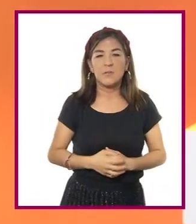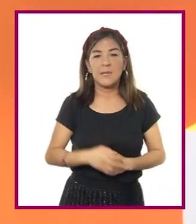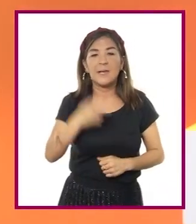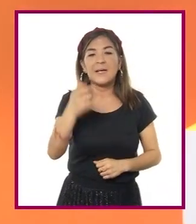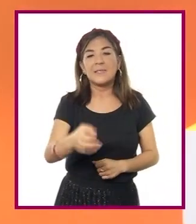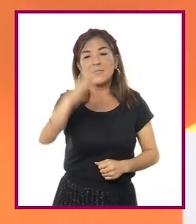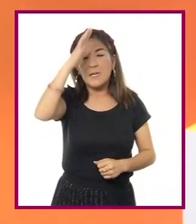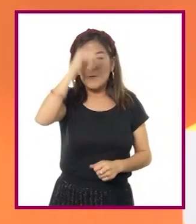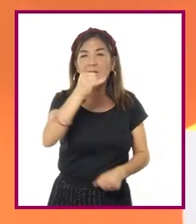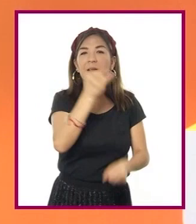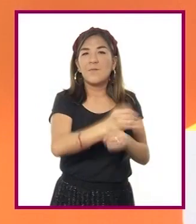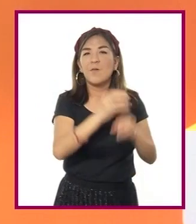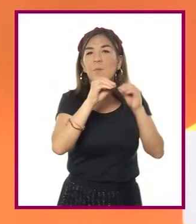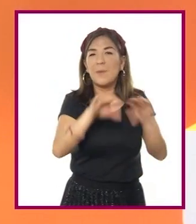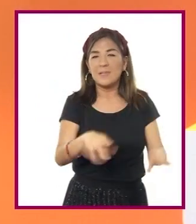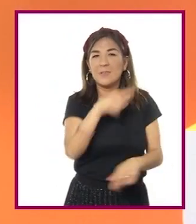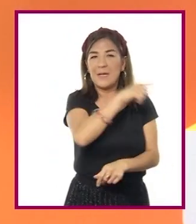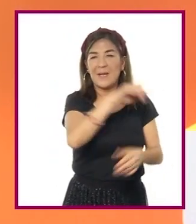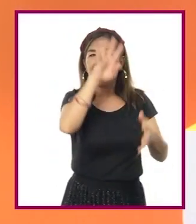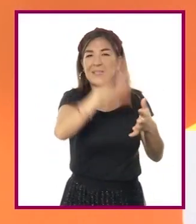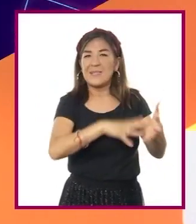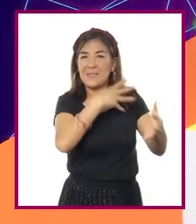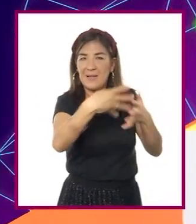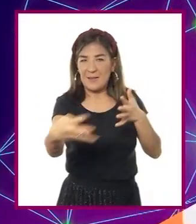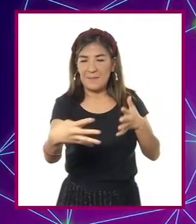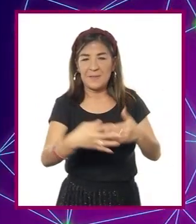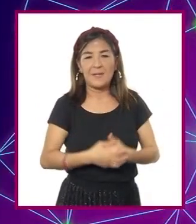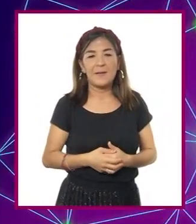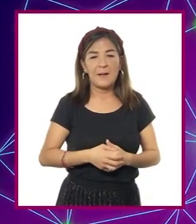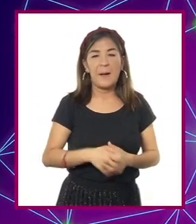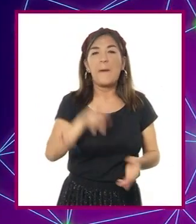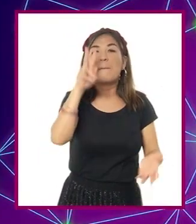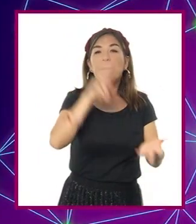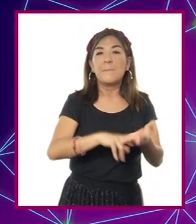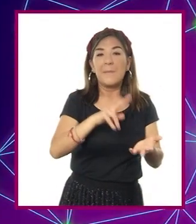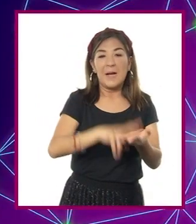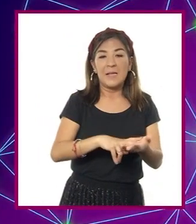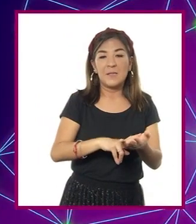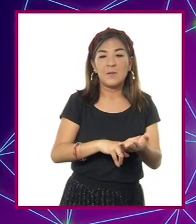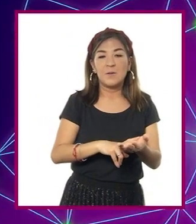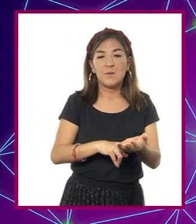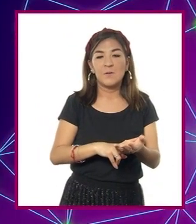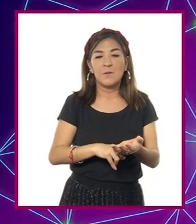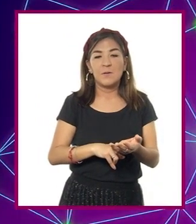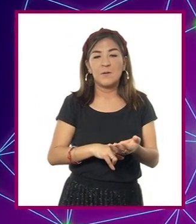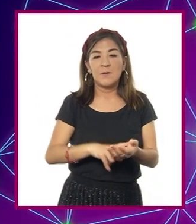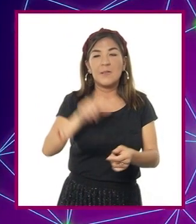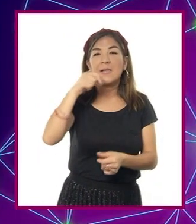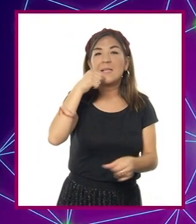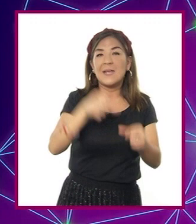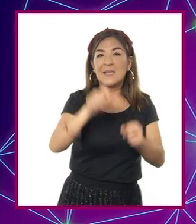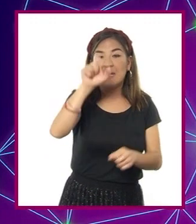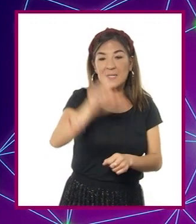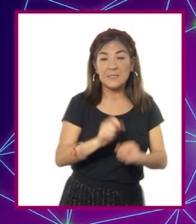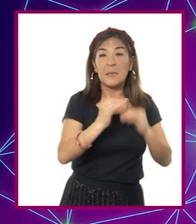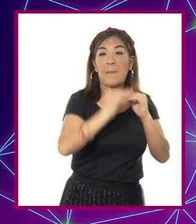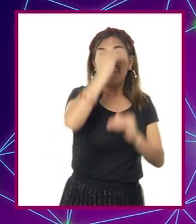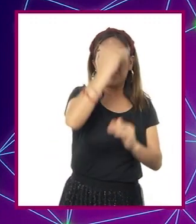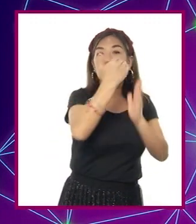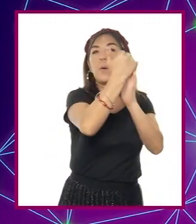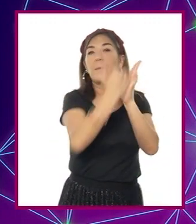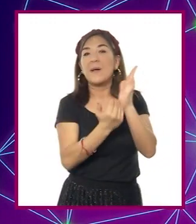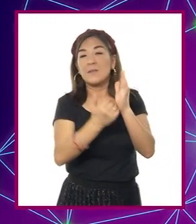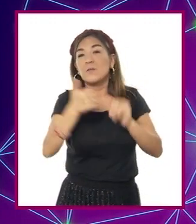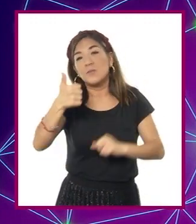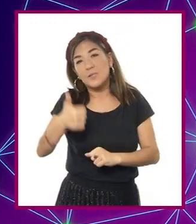acuerdo con los datos mostrados en la tabla, el valor de X debe ser mayor o menor que